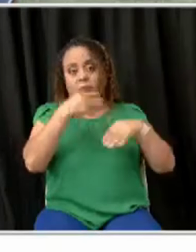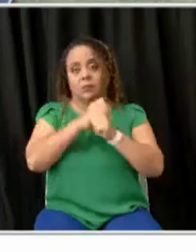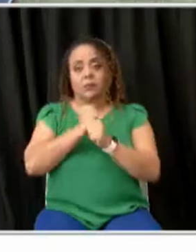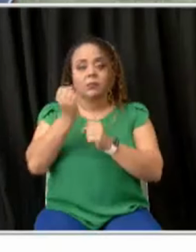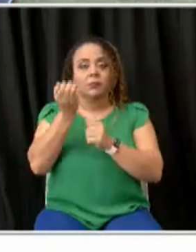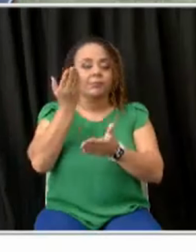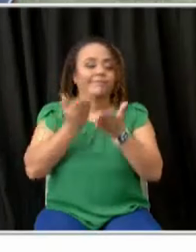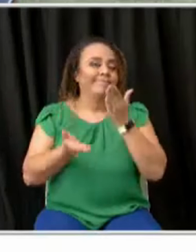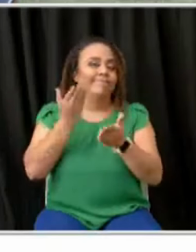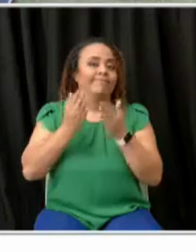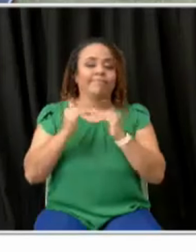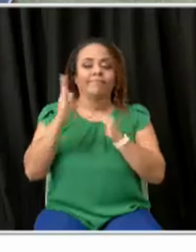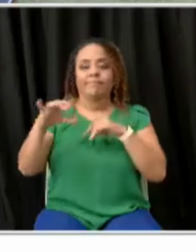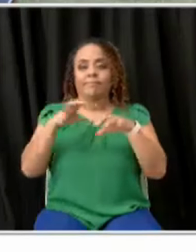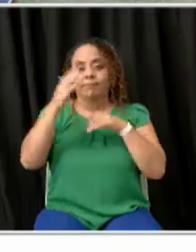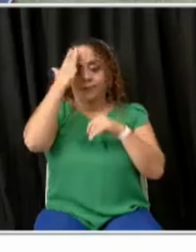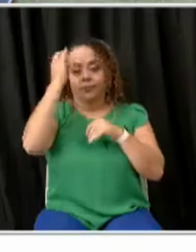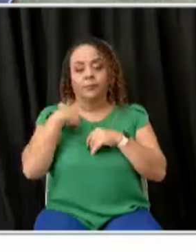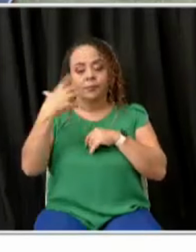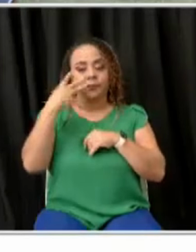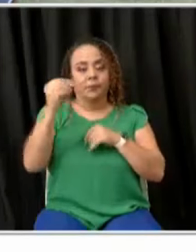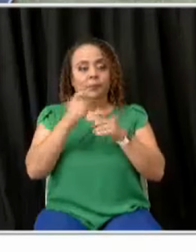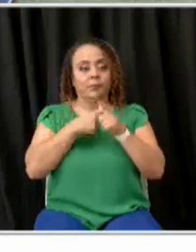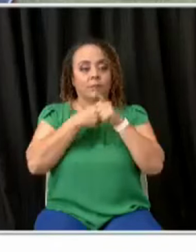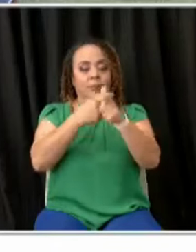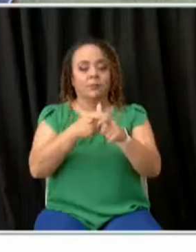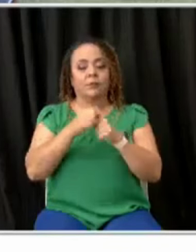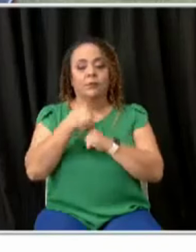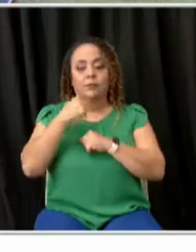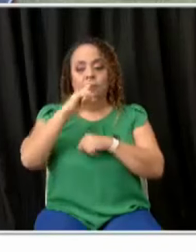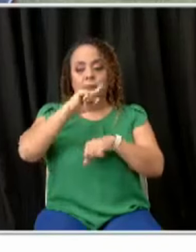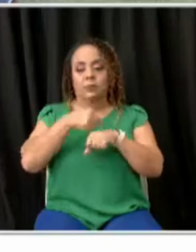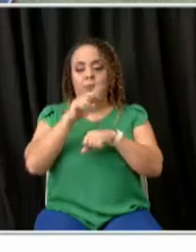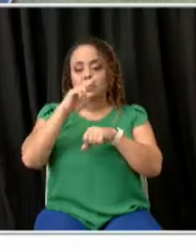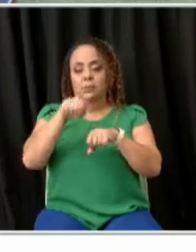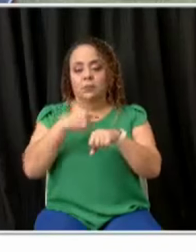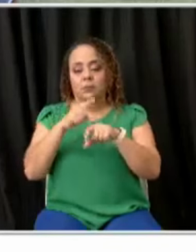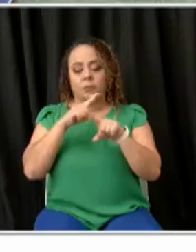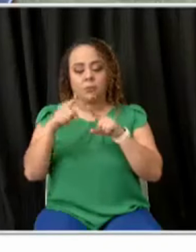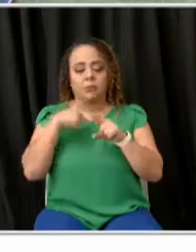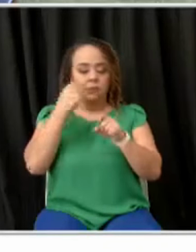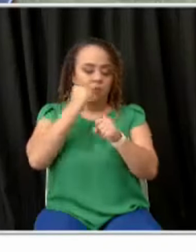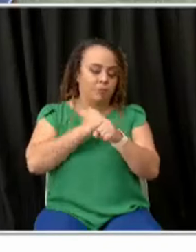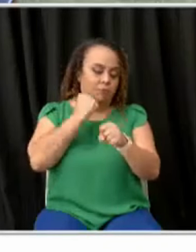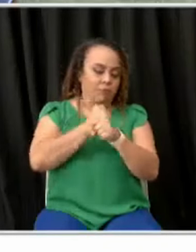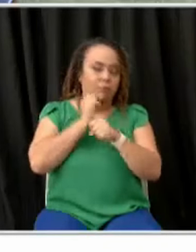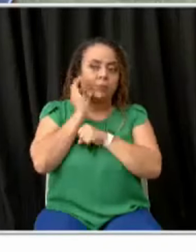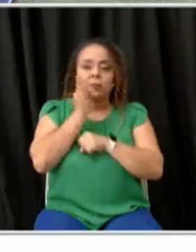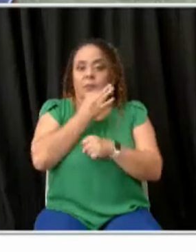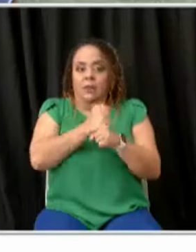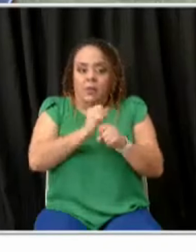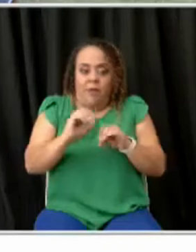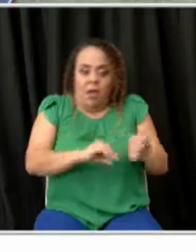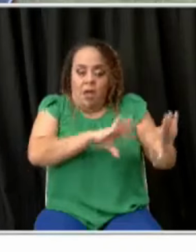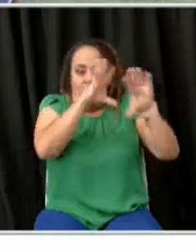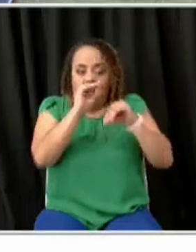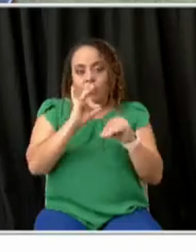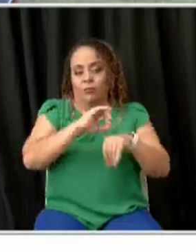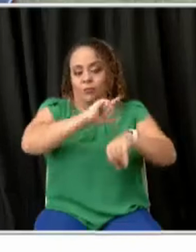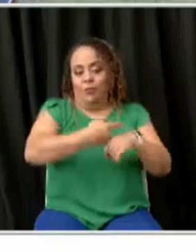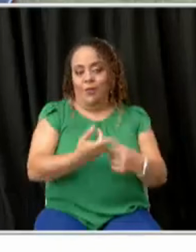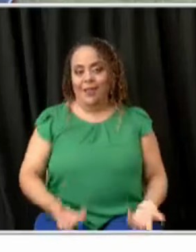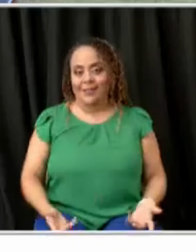quizás más actividad, porque cuando yo salgo a correr, corro 1 hora, 2 horas. Pero cuando estoy trabajando en la finca, ya trabajo 8 horas o 6 horas.